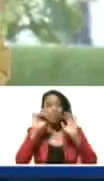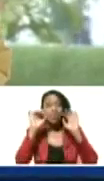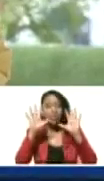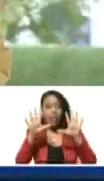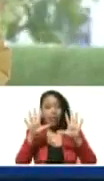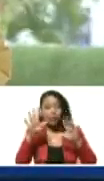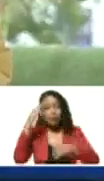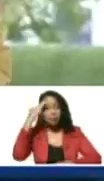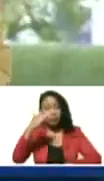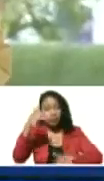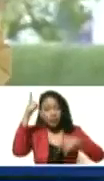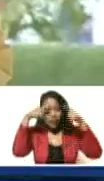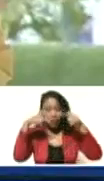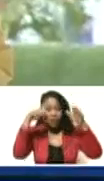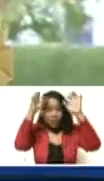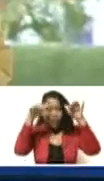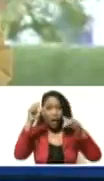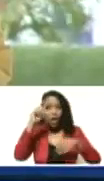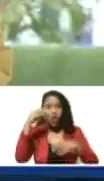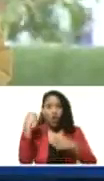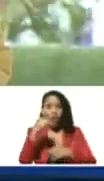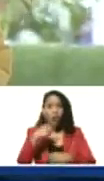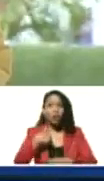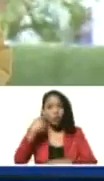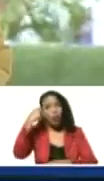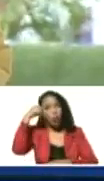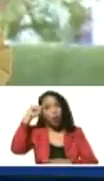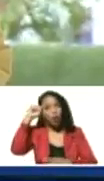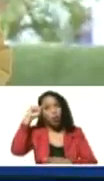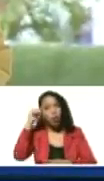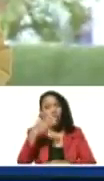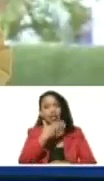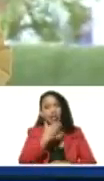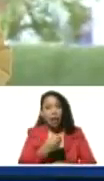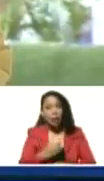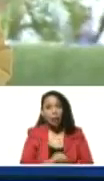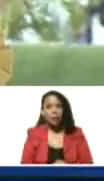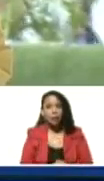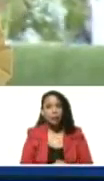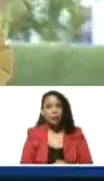Chávez, en noviembre, recuerdo, diciembre,